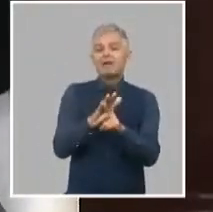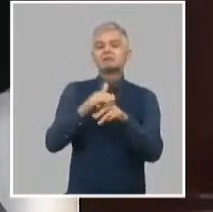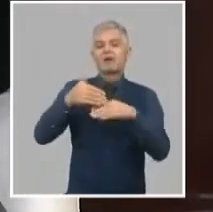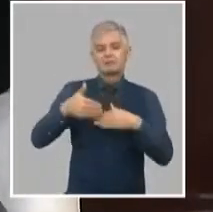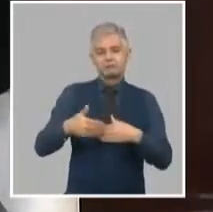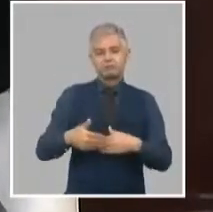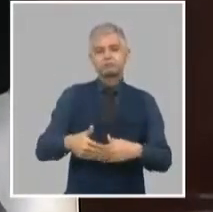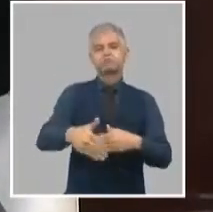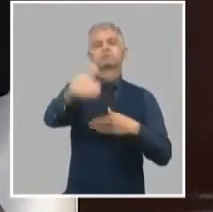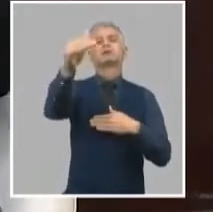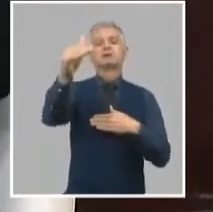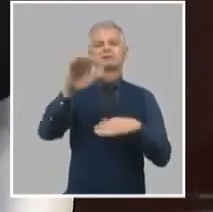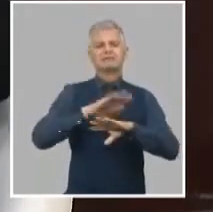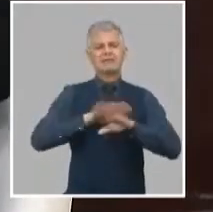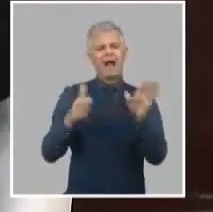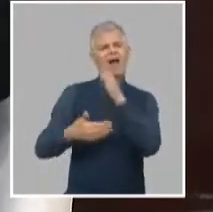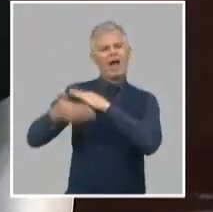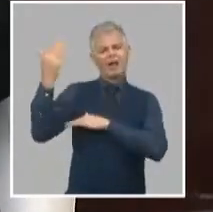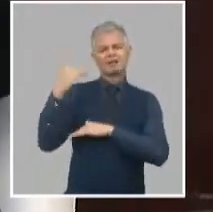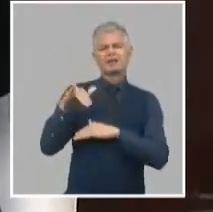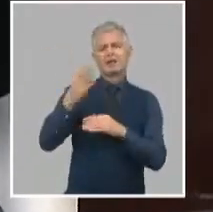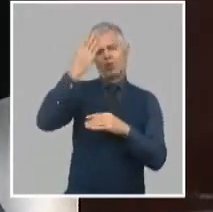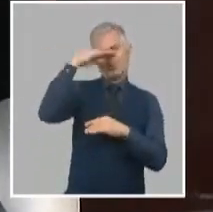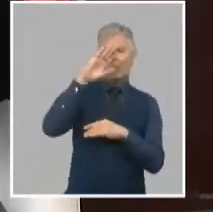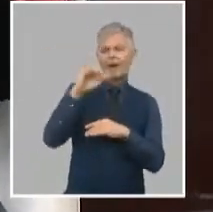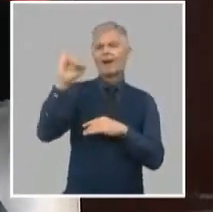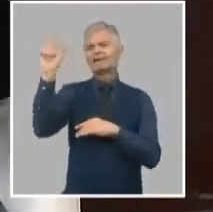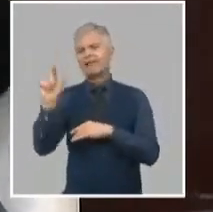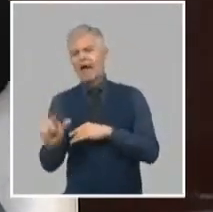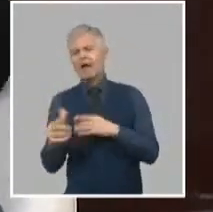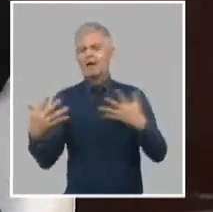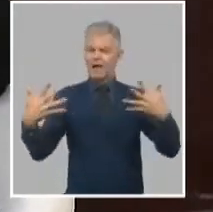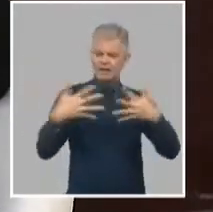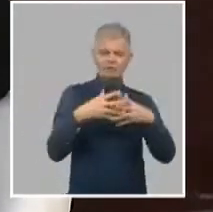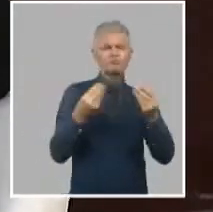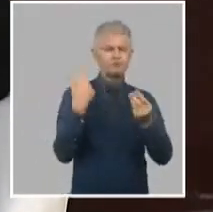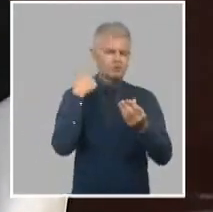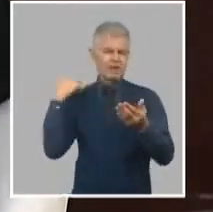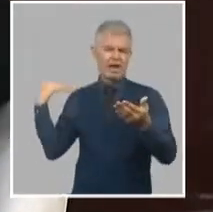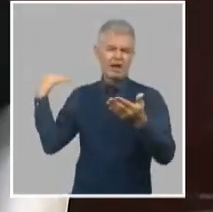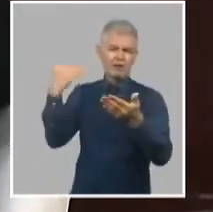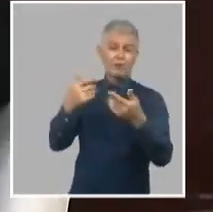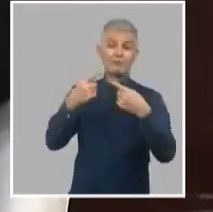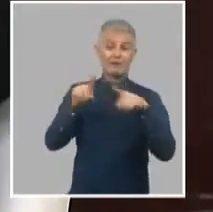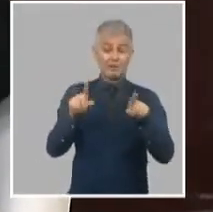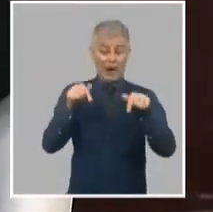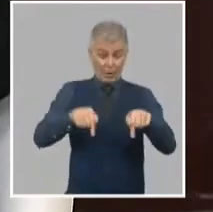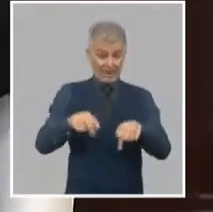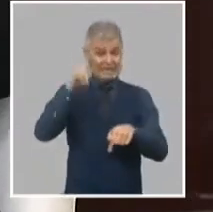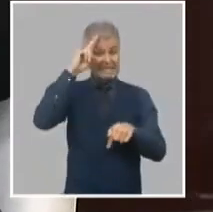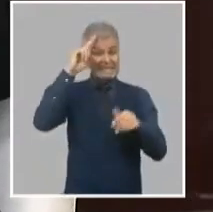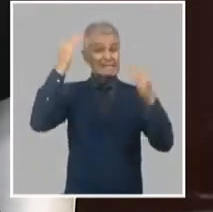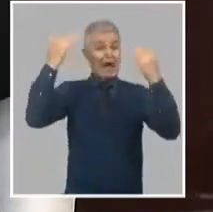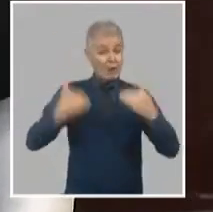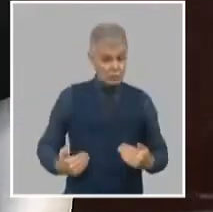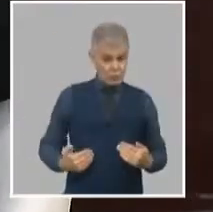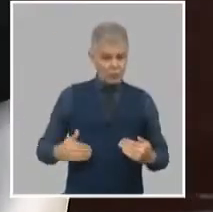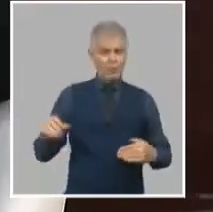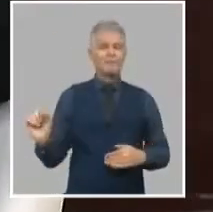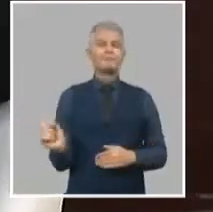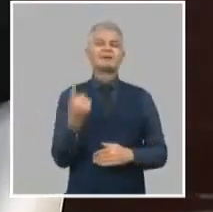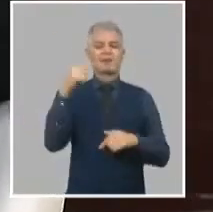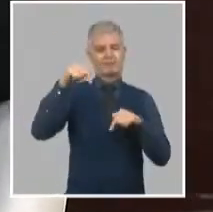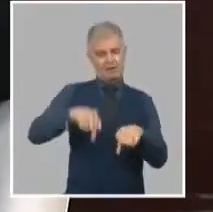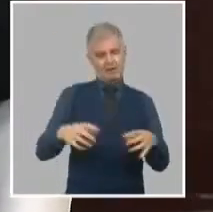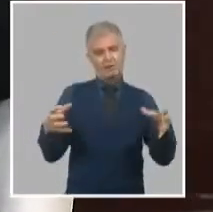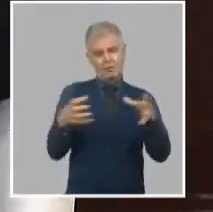ya existe desde hace mucho tiempo entre cubanos e italianos, pero que en el campo de la salud pues ha tenido un momento fundamental en esta presencia de las